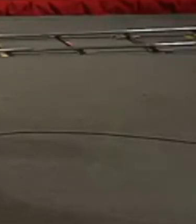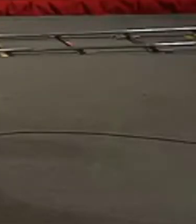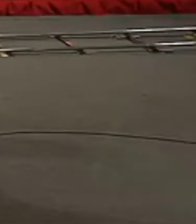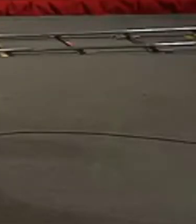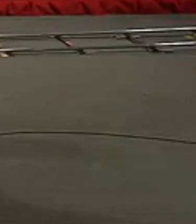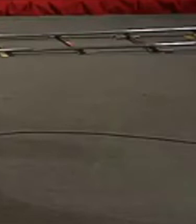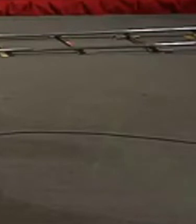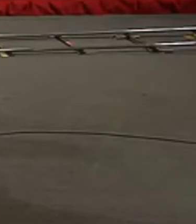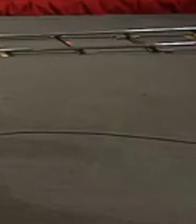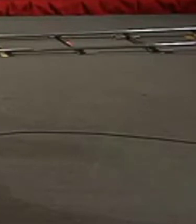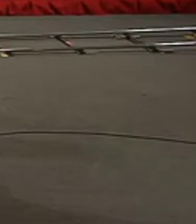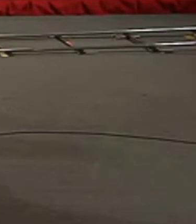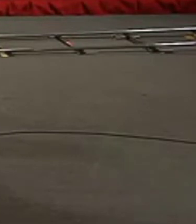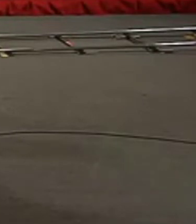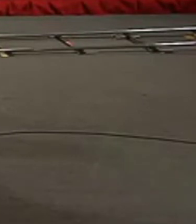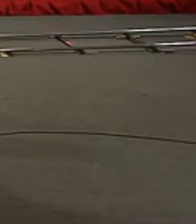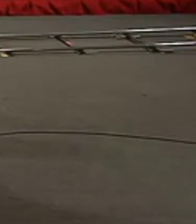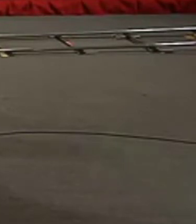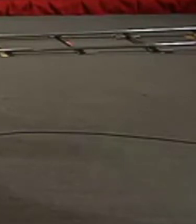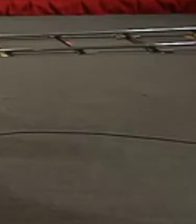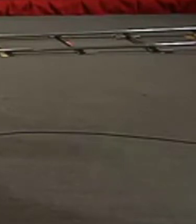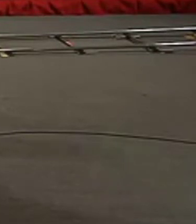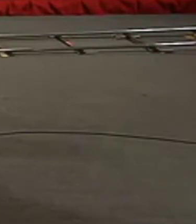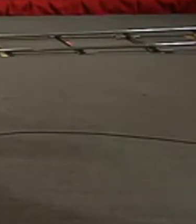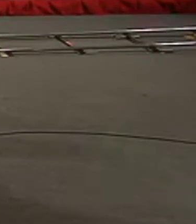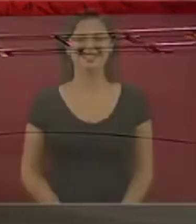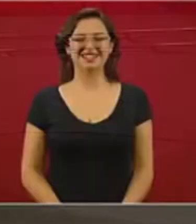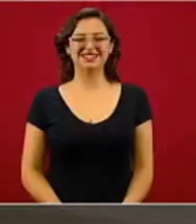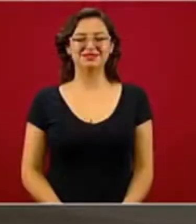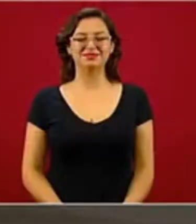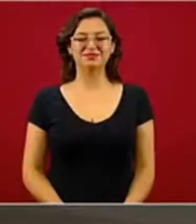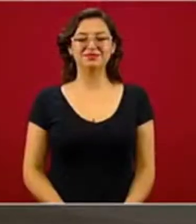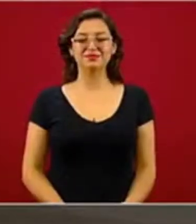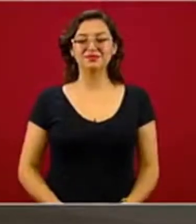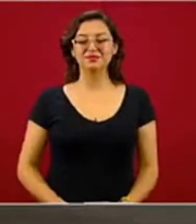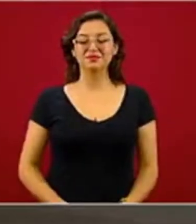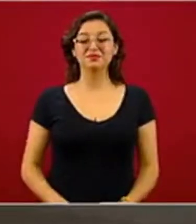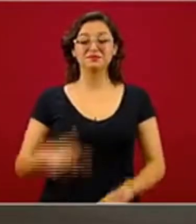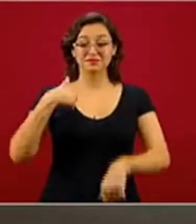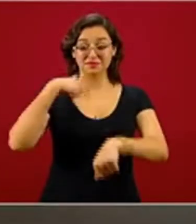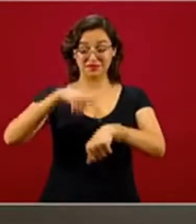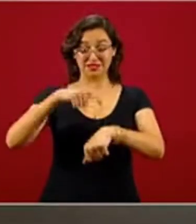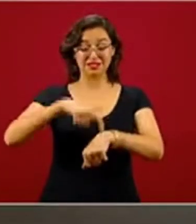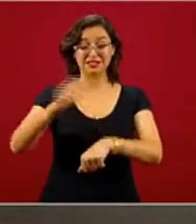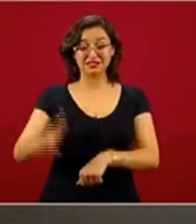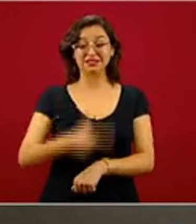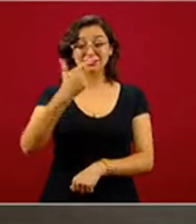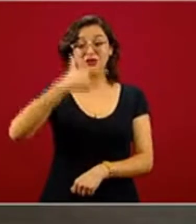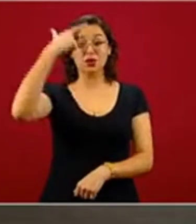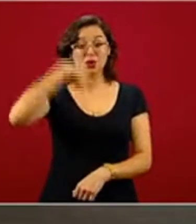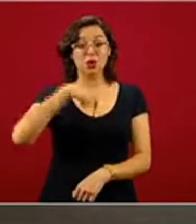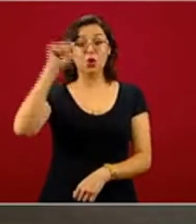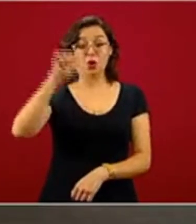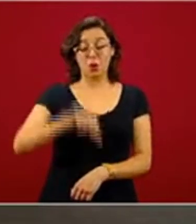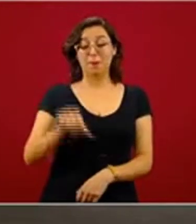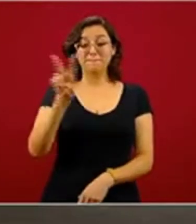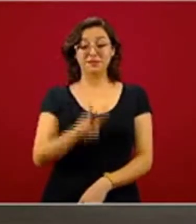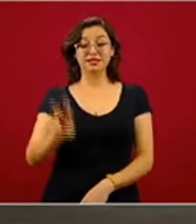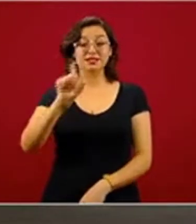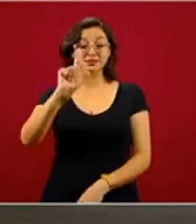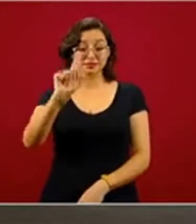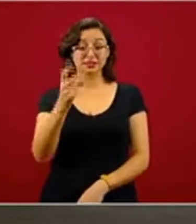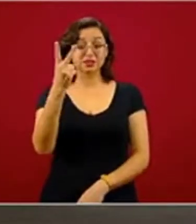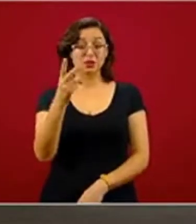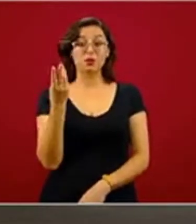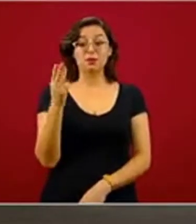Buenas noches. Buenas noches. Son las 19 horas en punto de este viernes 22 de mayo